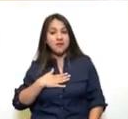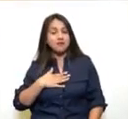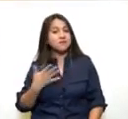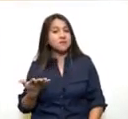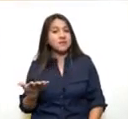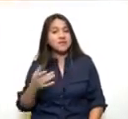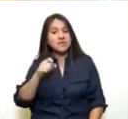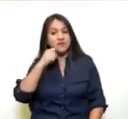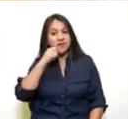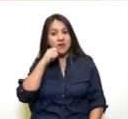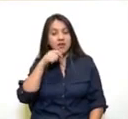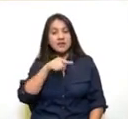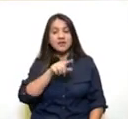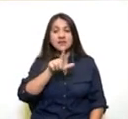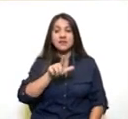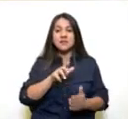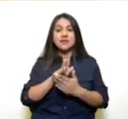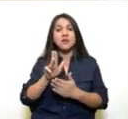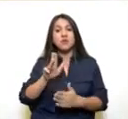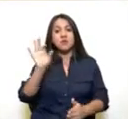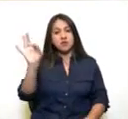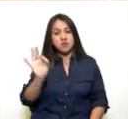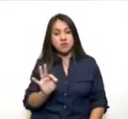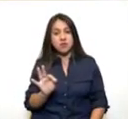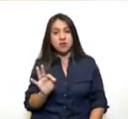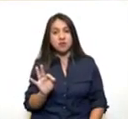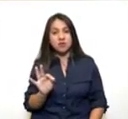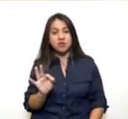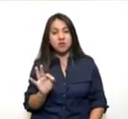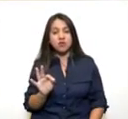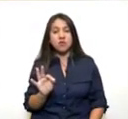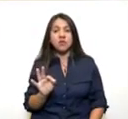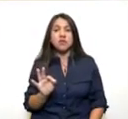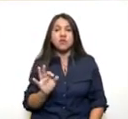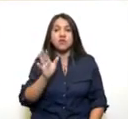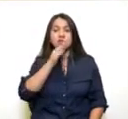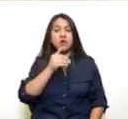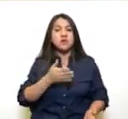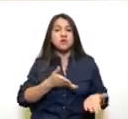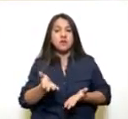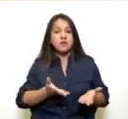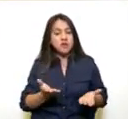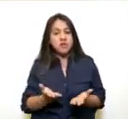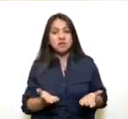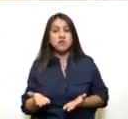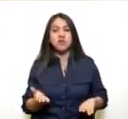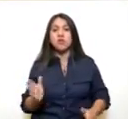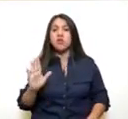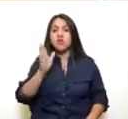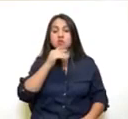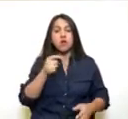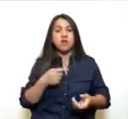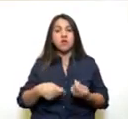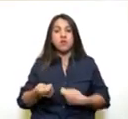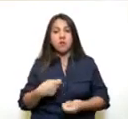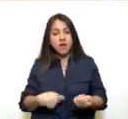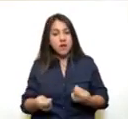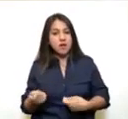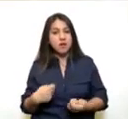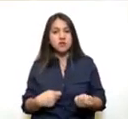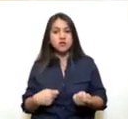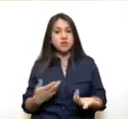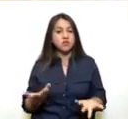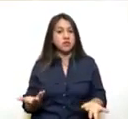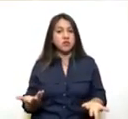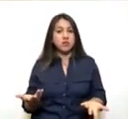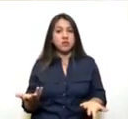embargo ese 79 por ciento no tiene servicio no tiene comercio y hay